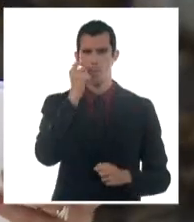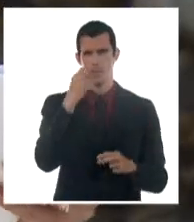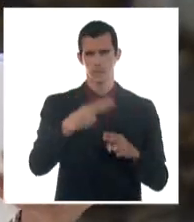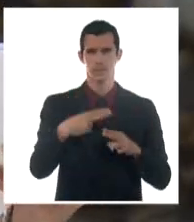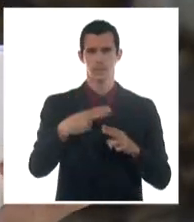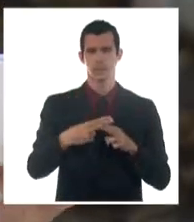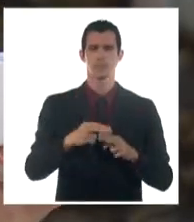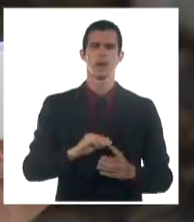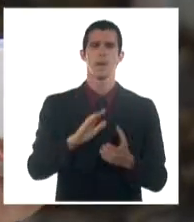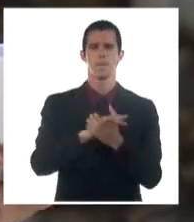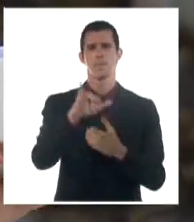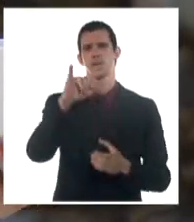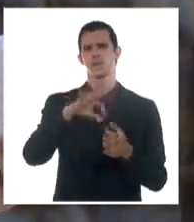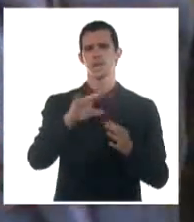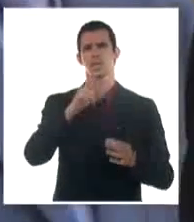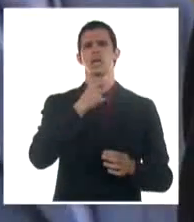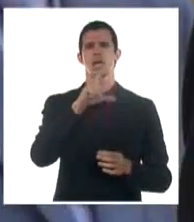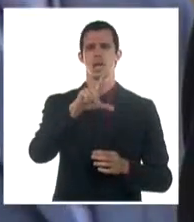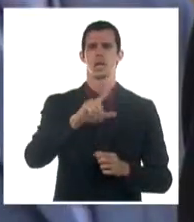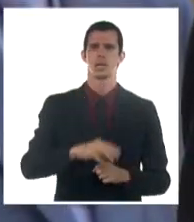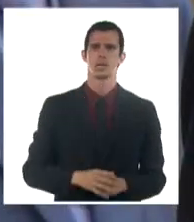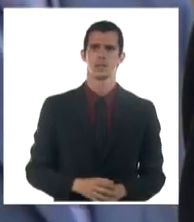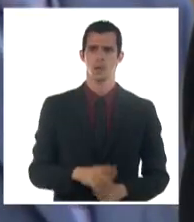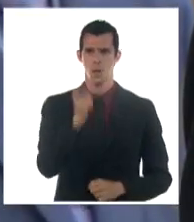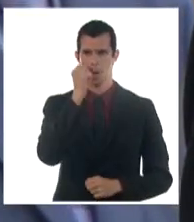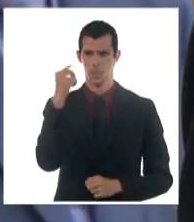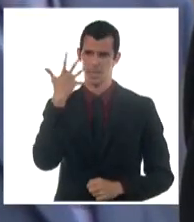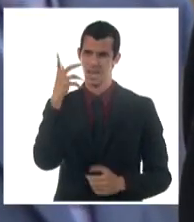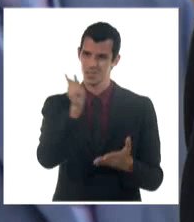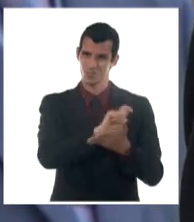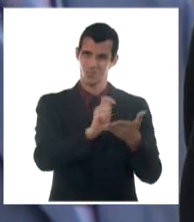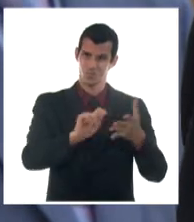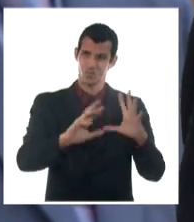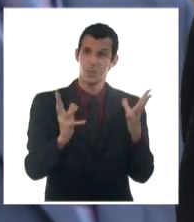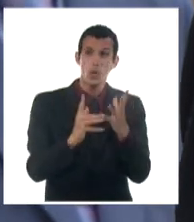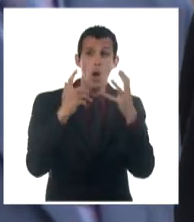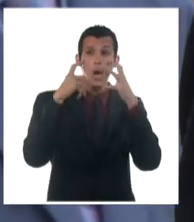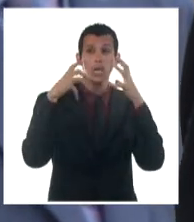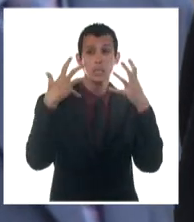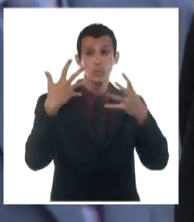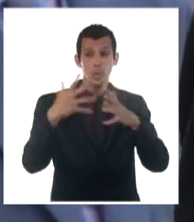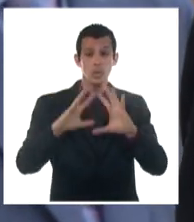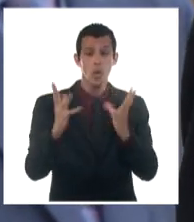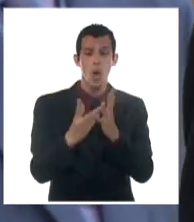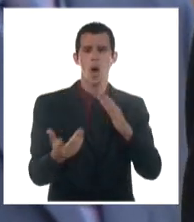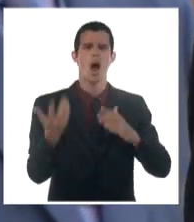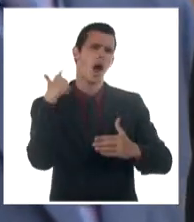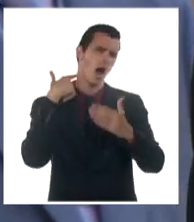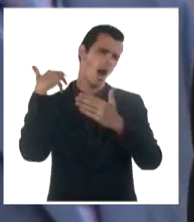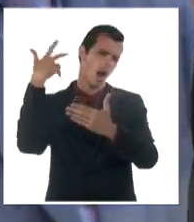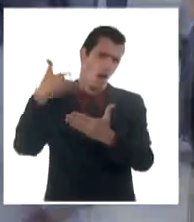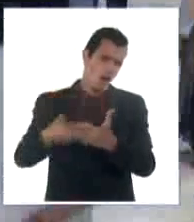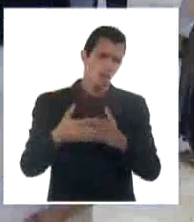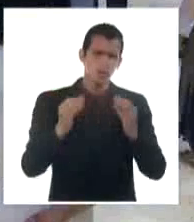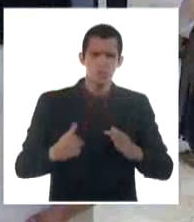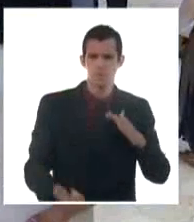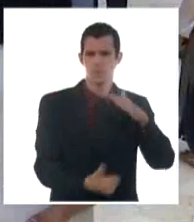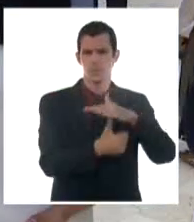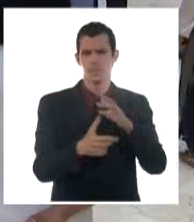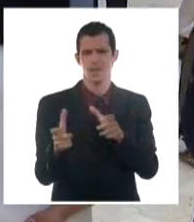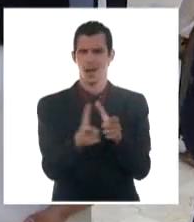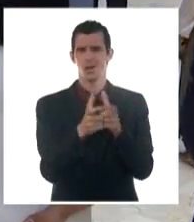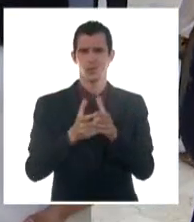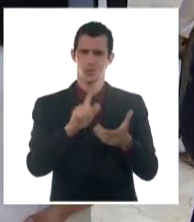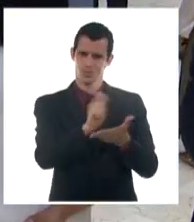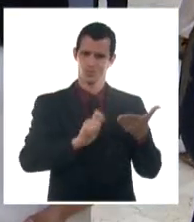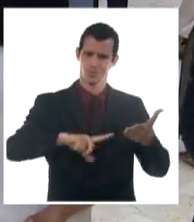Lanza, novelista, poeta, etnólogo y presidente de honor de la Unión de Escritores y Artistas de Cuba